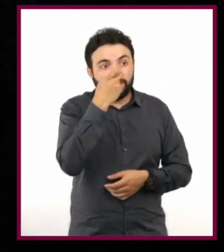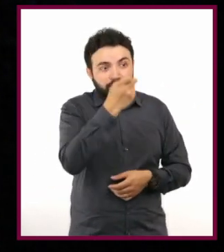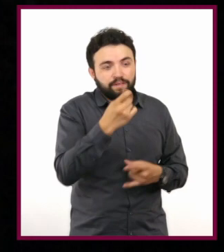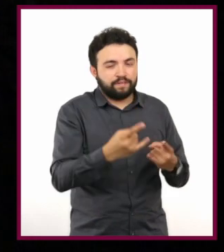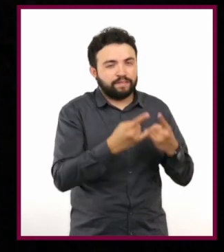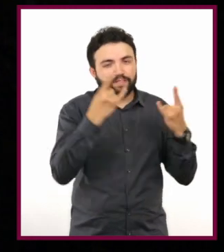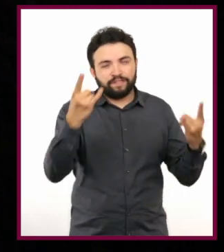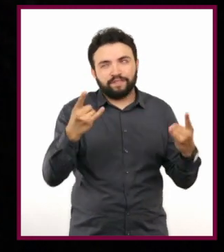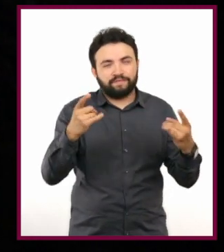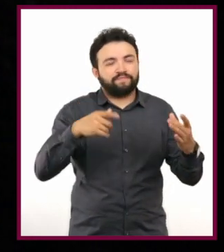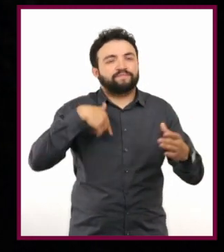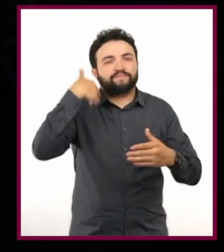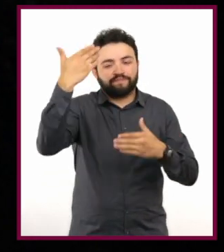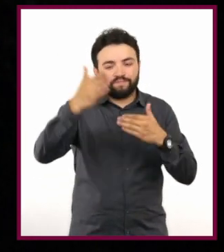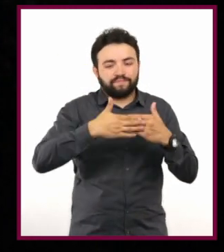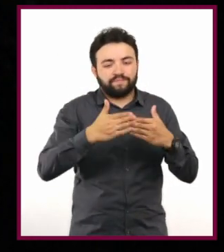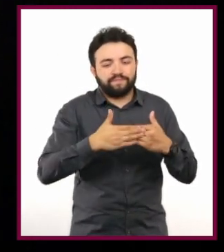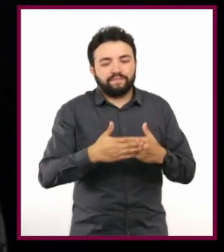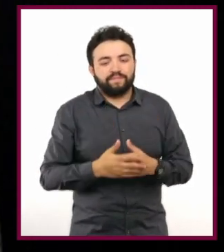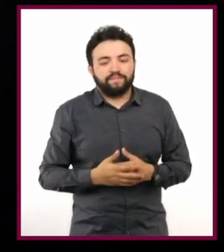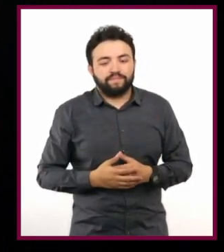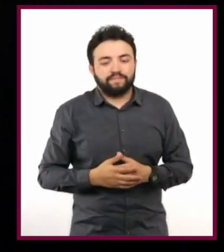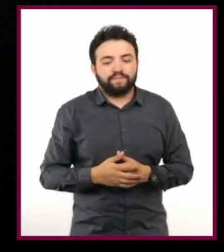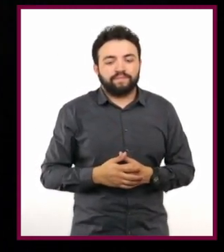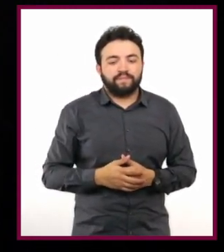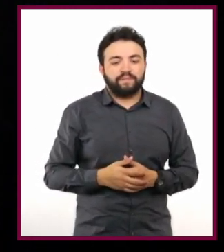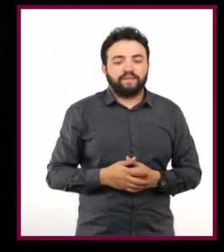ya son historias para otra función.